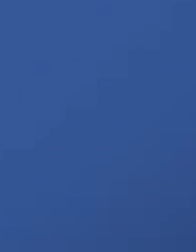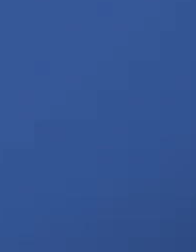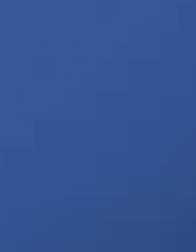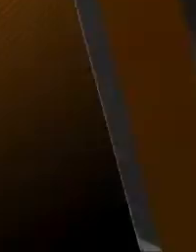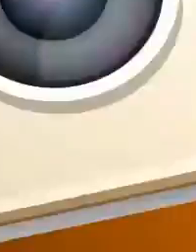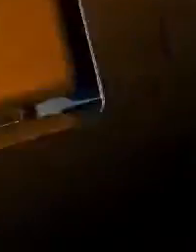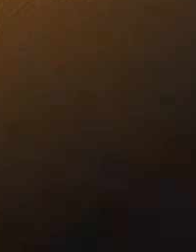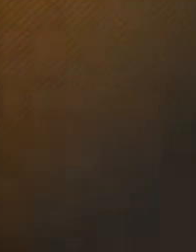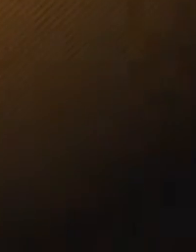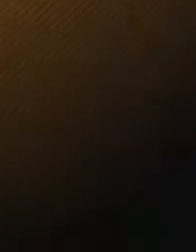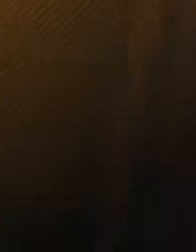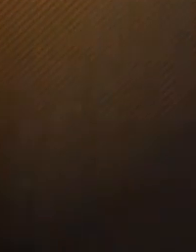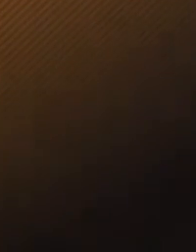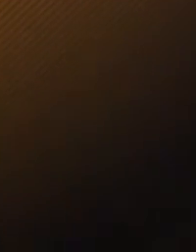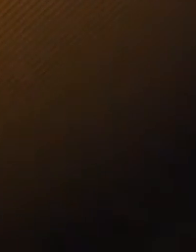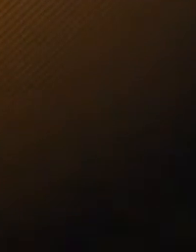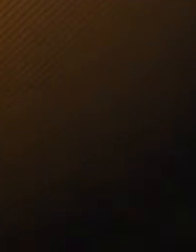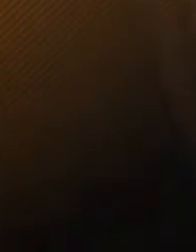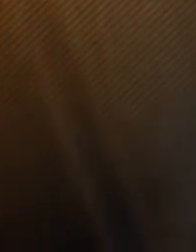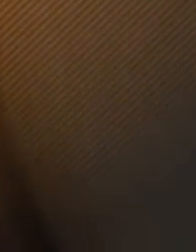de ti.